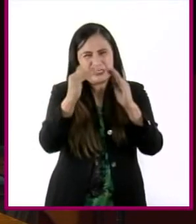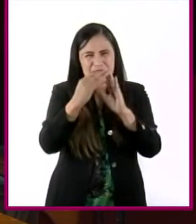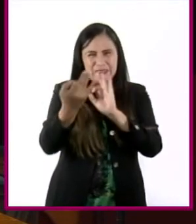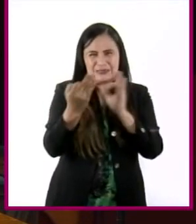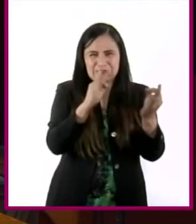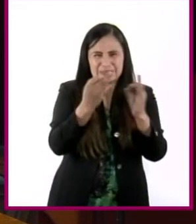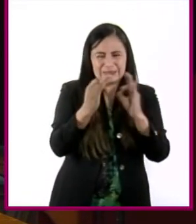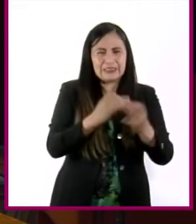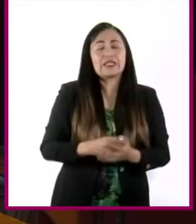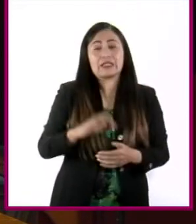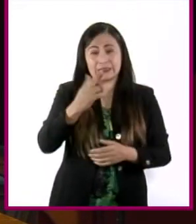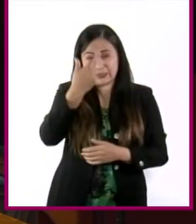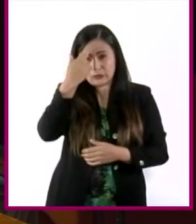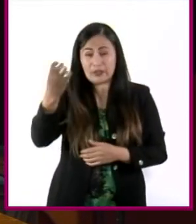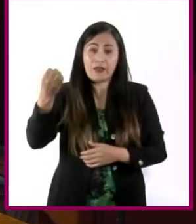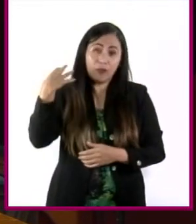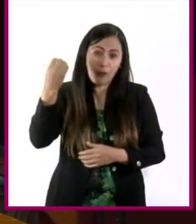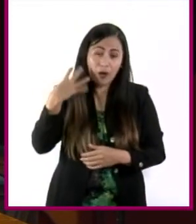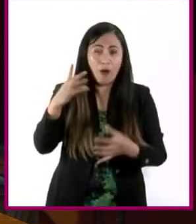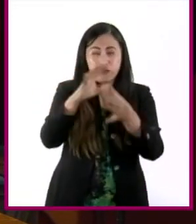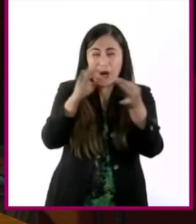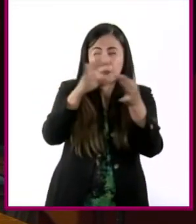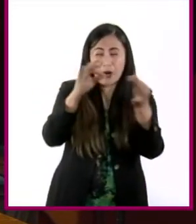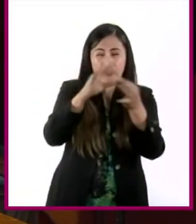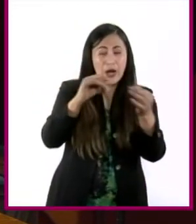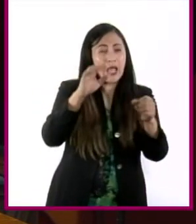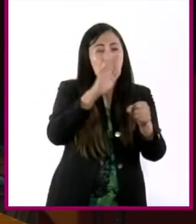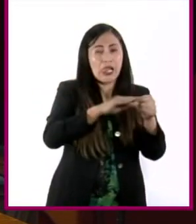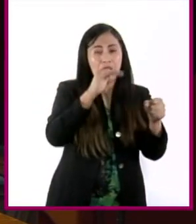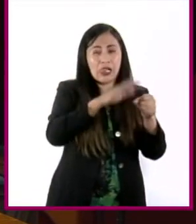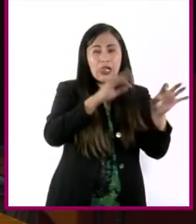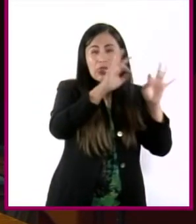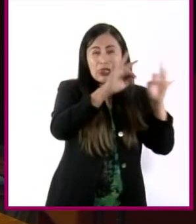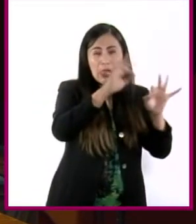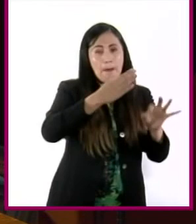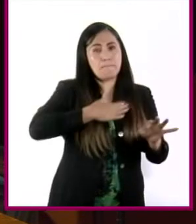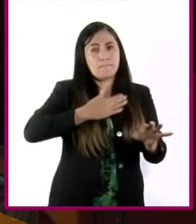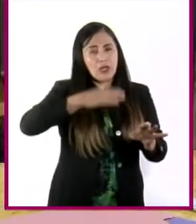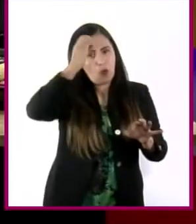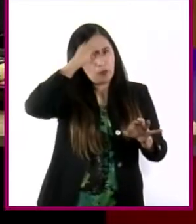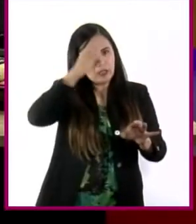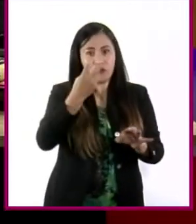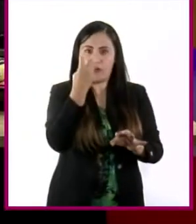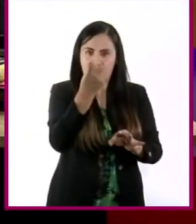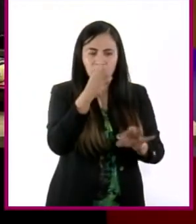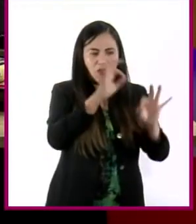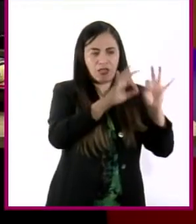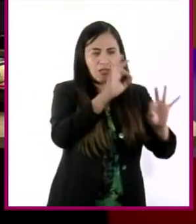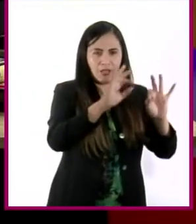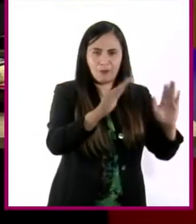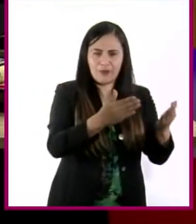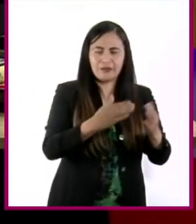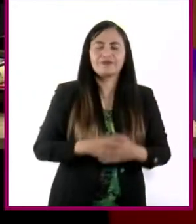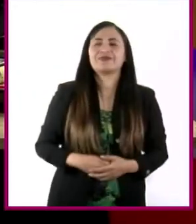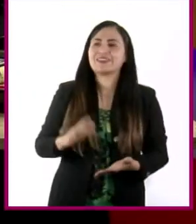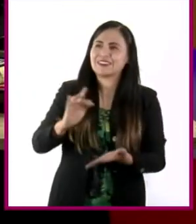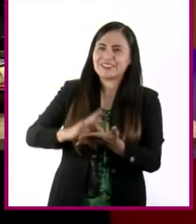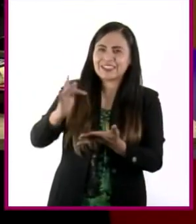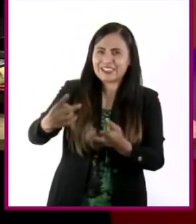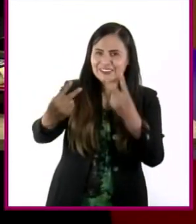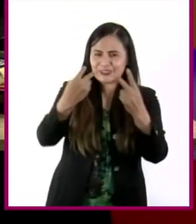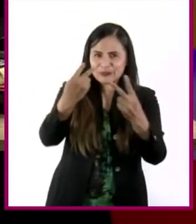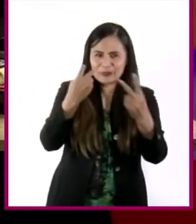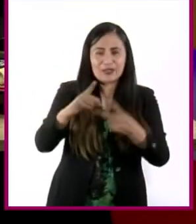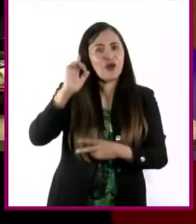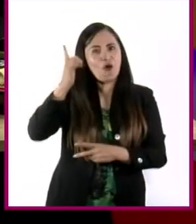objetivo final de un discurso argumentativo es que convenzan a quienes los escuchan de su punto de vista. Muchas gracias por acompañarnos. Esperamos